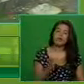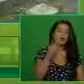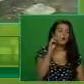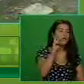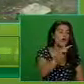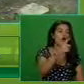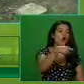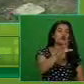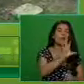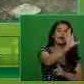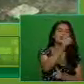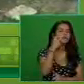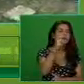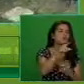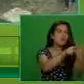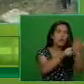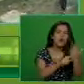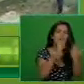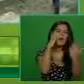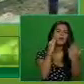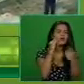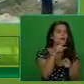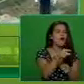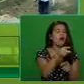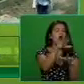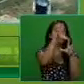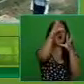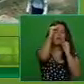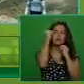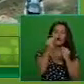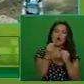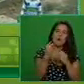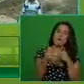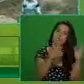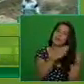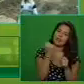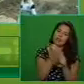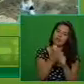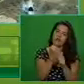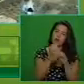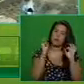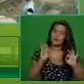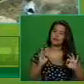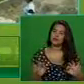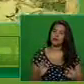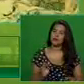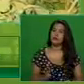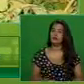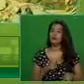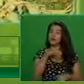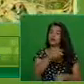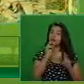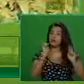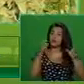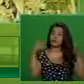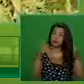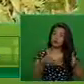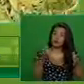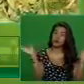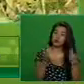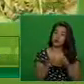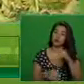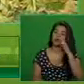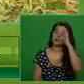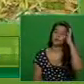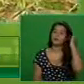otros países han podido diseñar políticas de atención que son preferentes y diferenciadas para este sector en